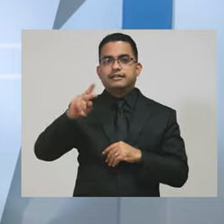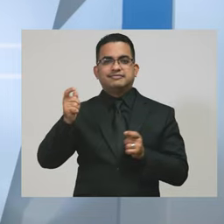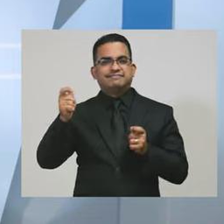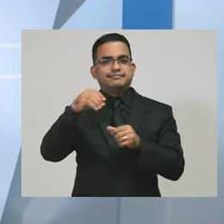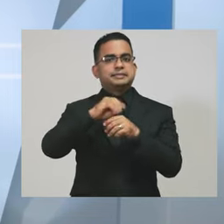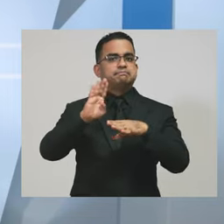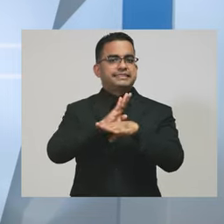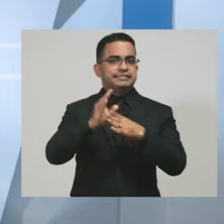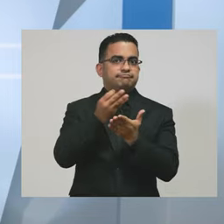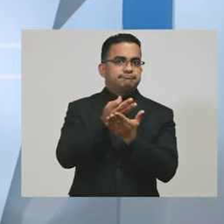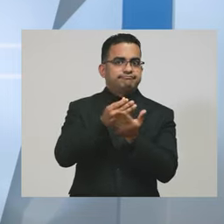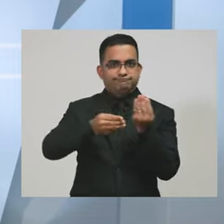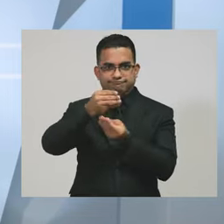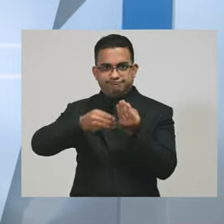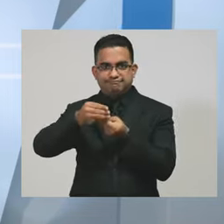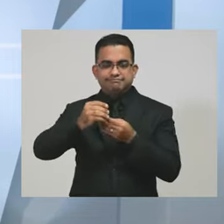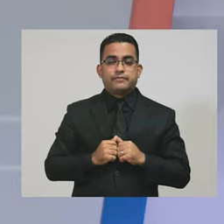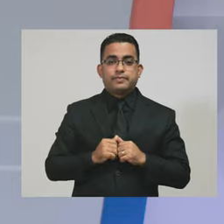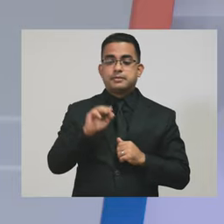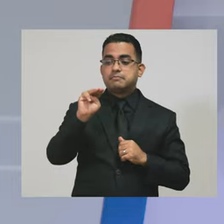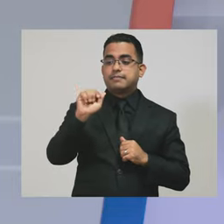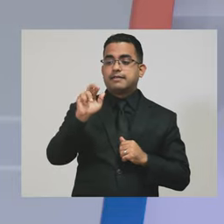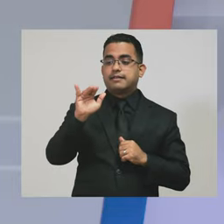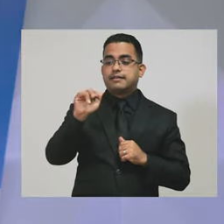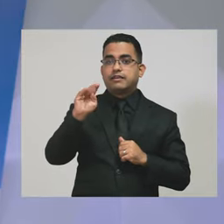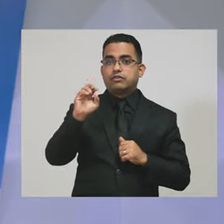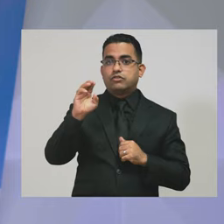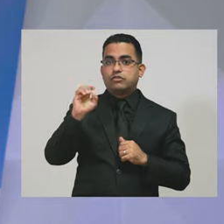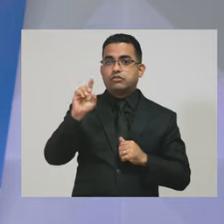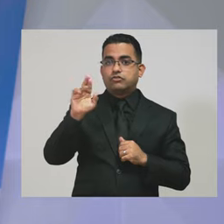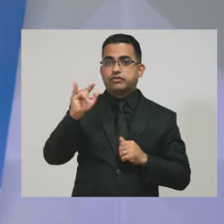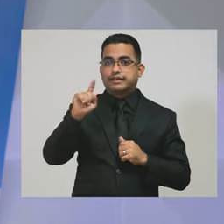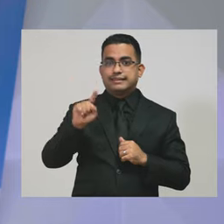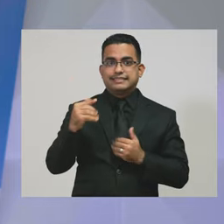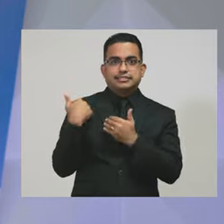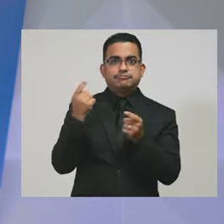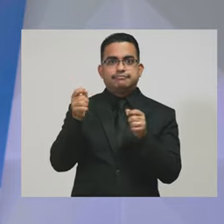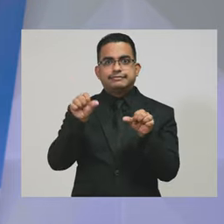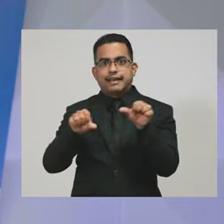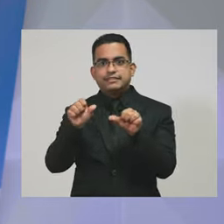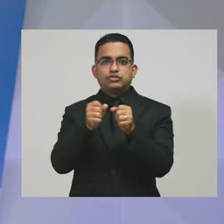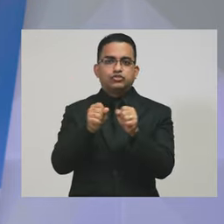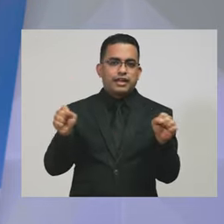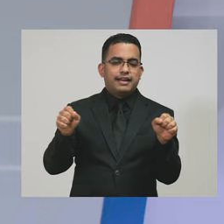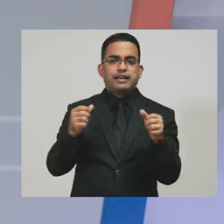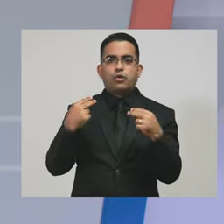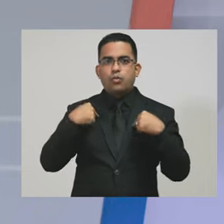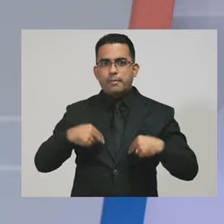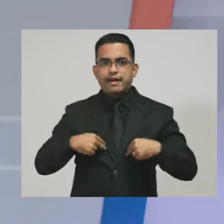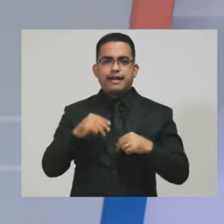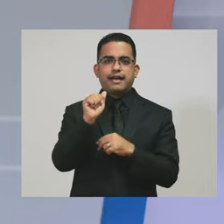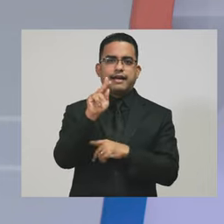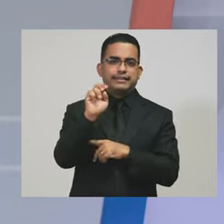vicerrectora de administración y finanzas el doctor mariano rodríguez decano de la facultad de ciencias sociales